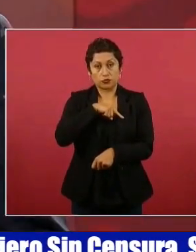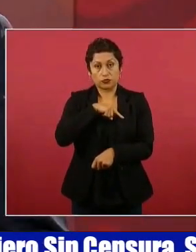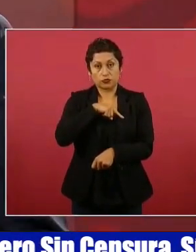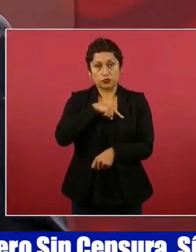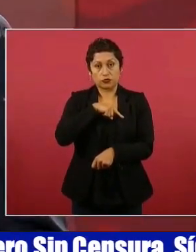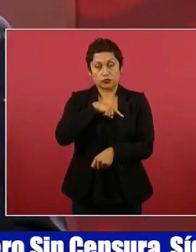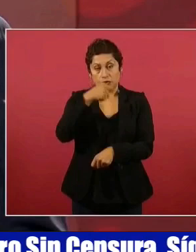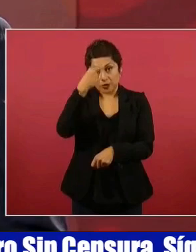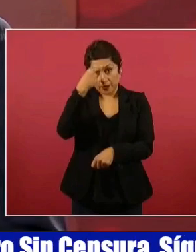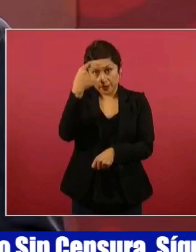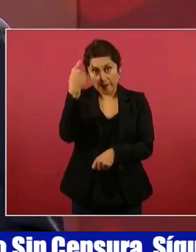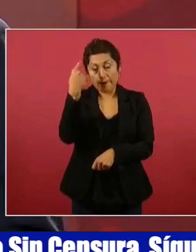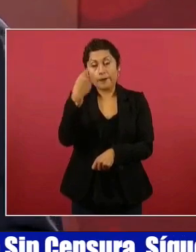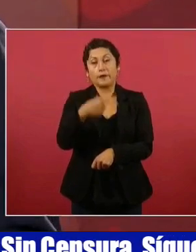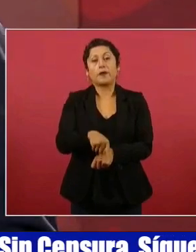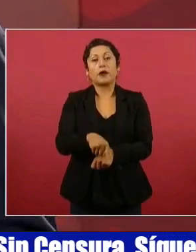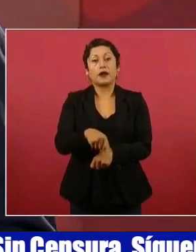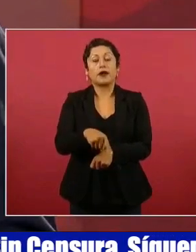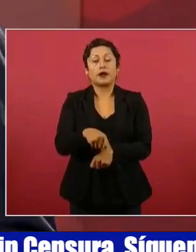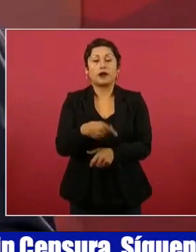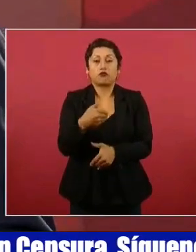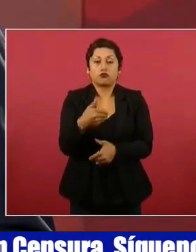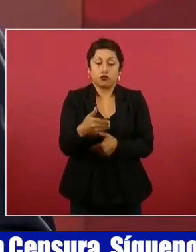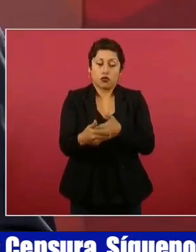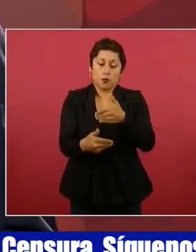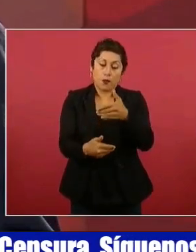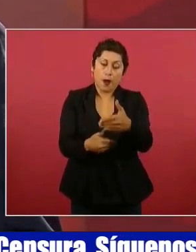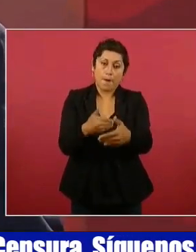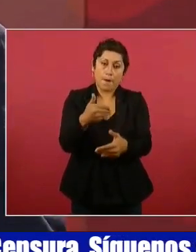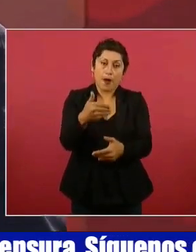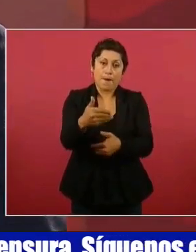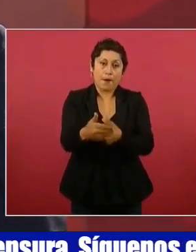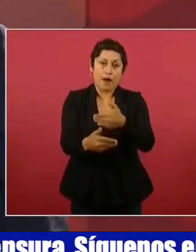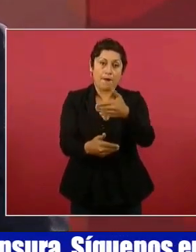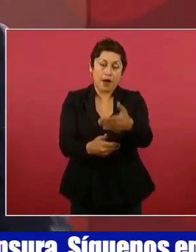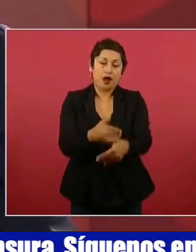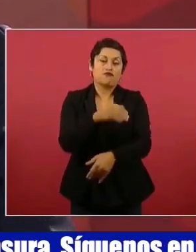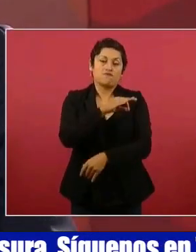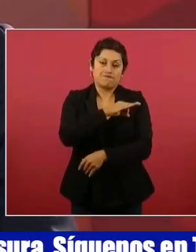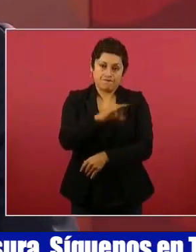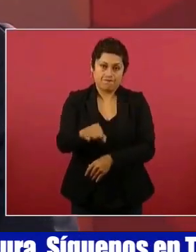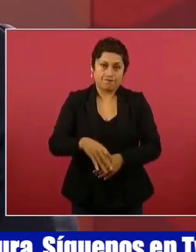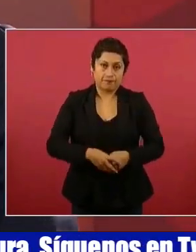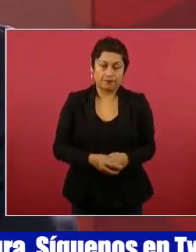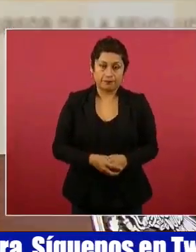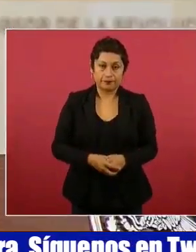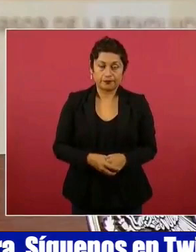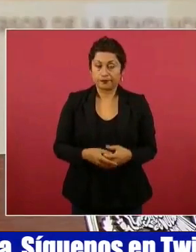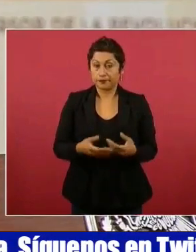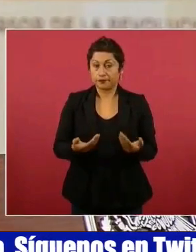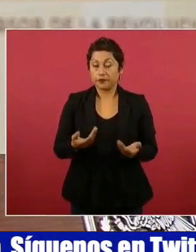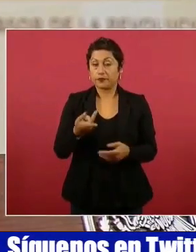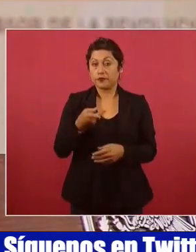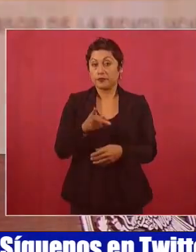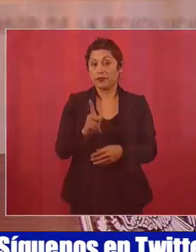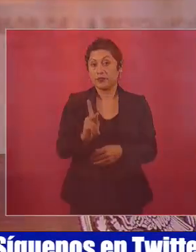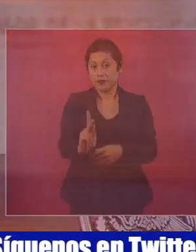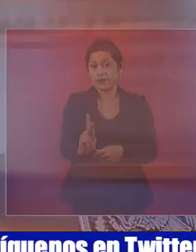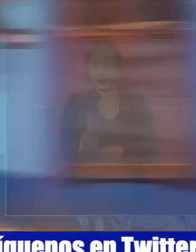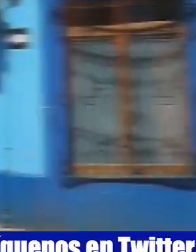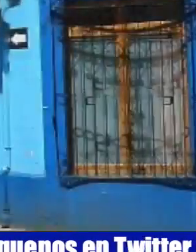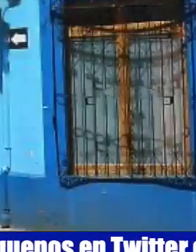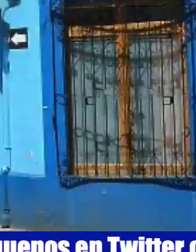puede prescindir de la agencia de noticias del Estado Notimex en huelga irresoluble desde hace más de 2 años. Los